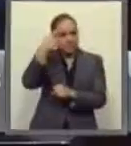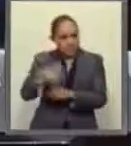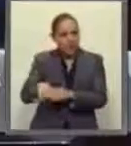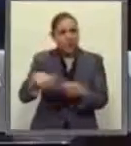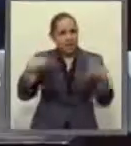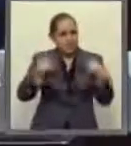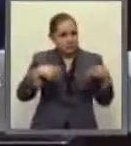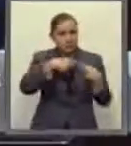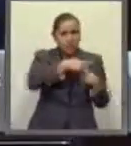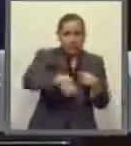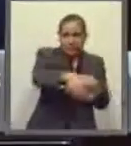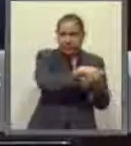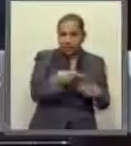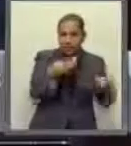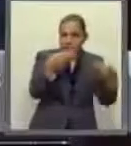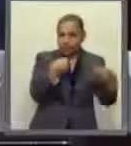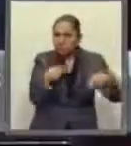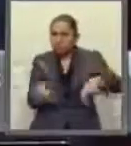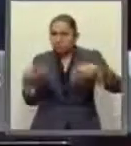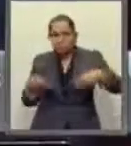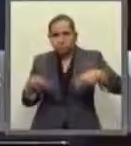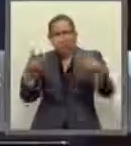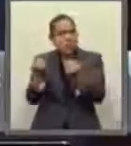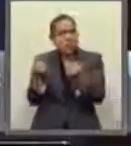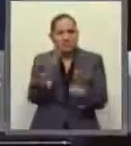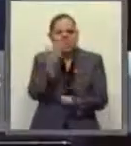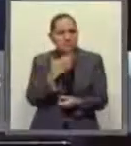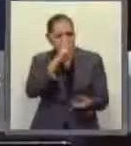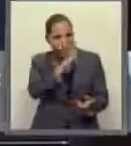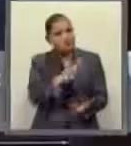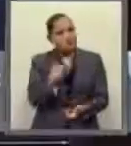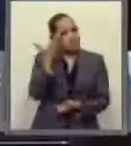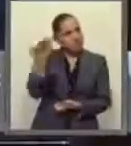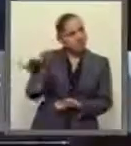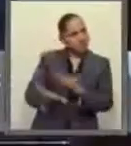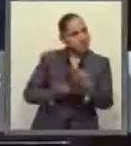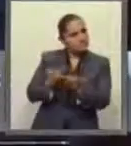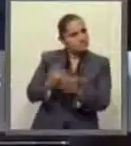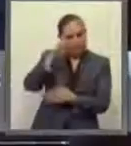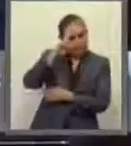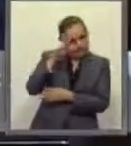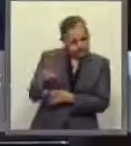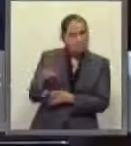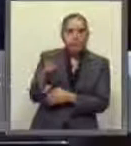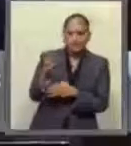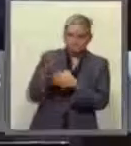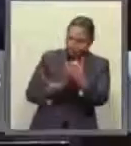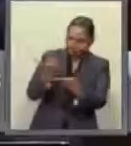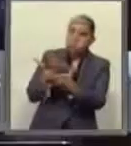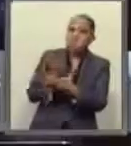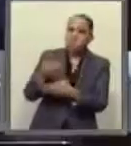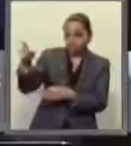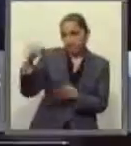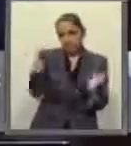a los productores entonces pedimos respetuosamente que en este punto de acuerdo que además pide la intervención